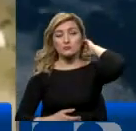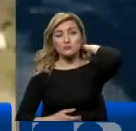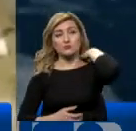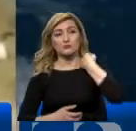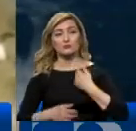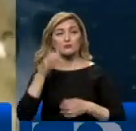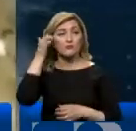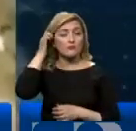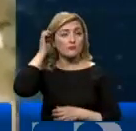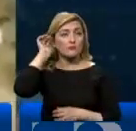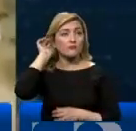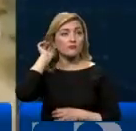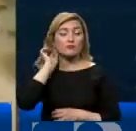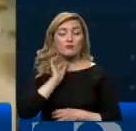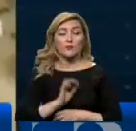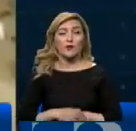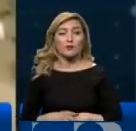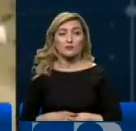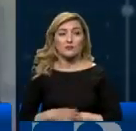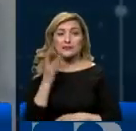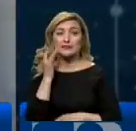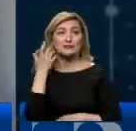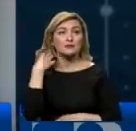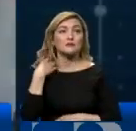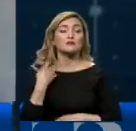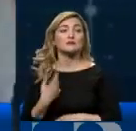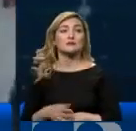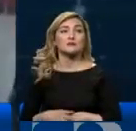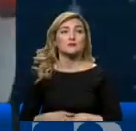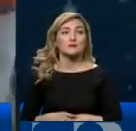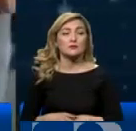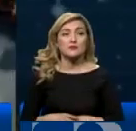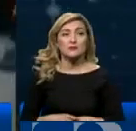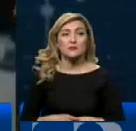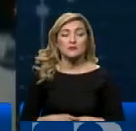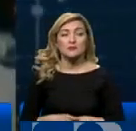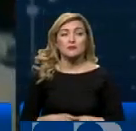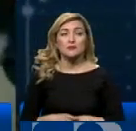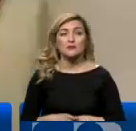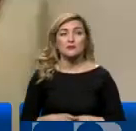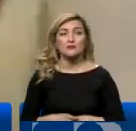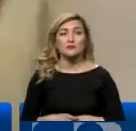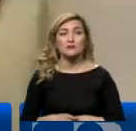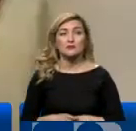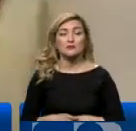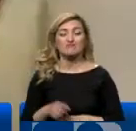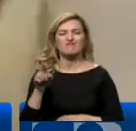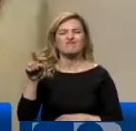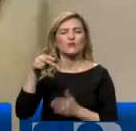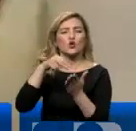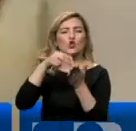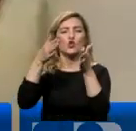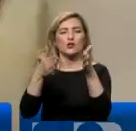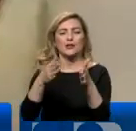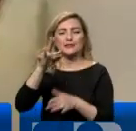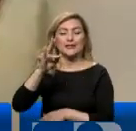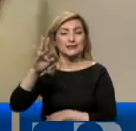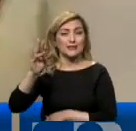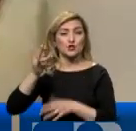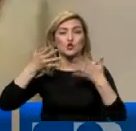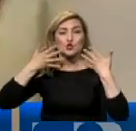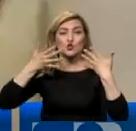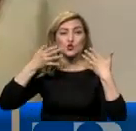sospechosa, porque dicen que el pez muere por su propia boca. Es un funcionario público. Se trata del notario 77 de